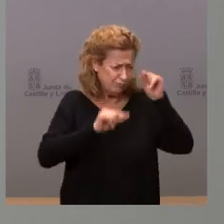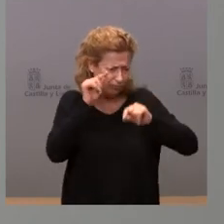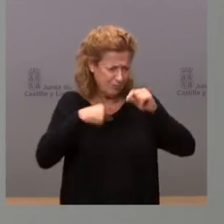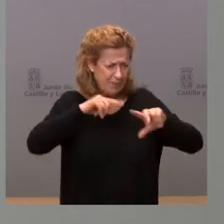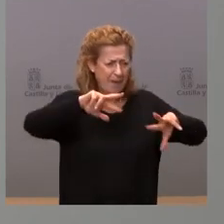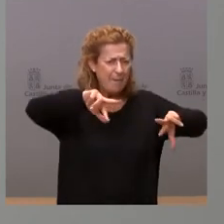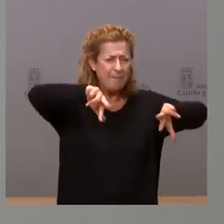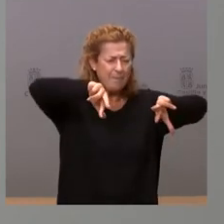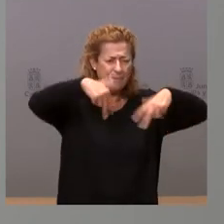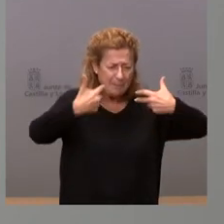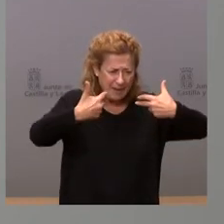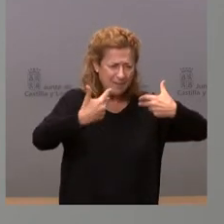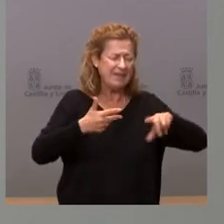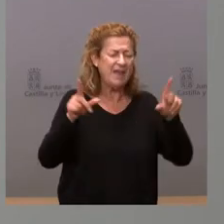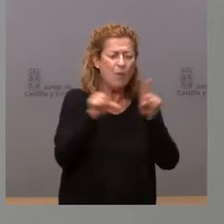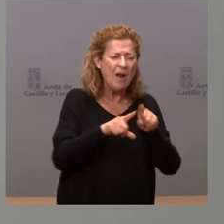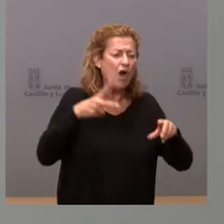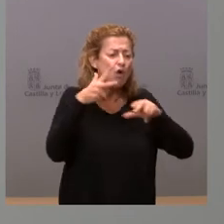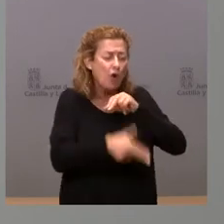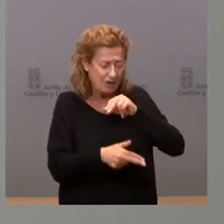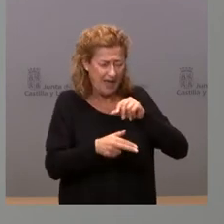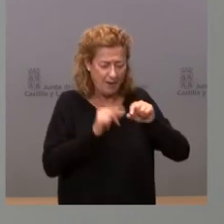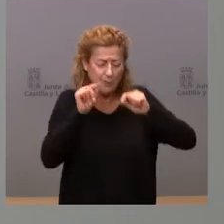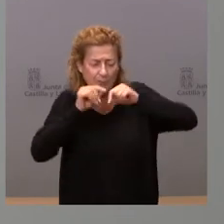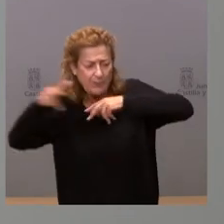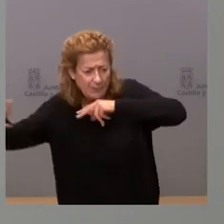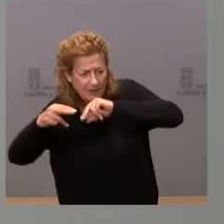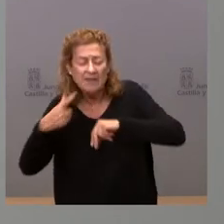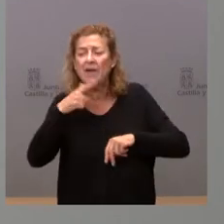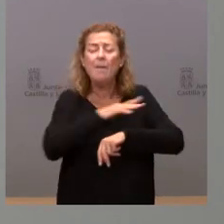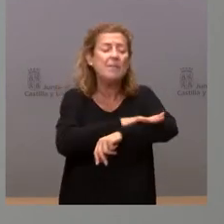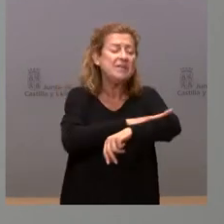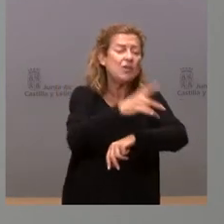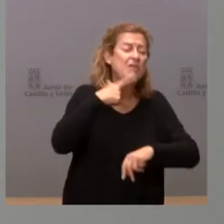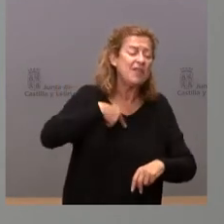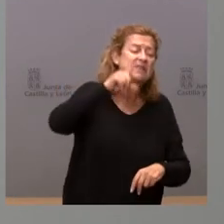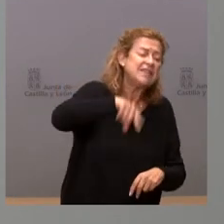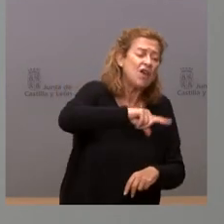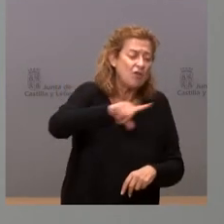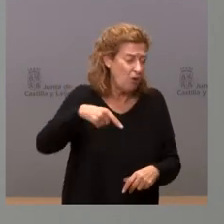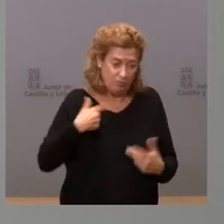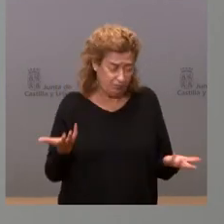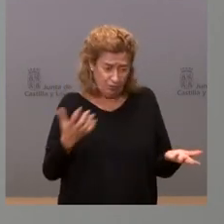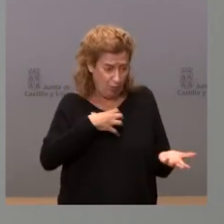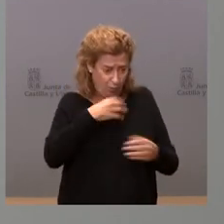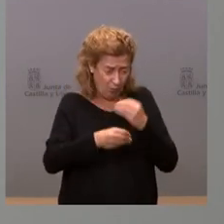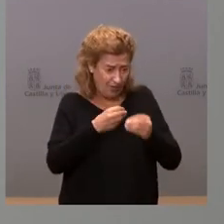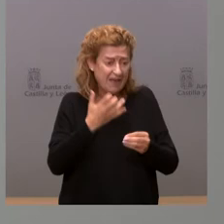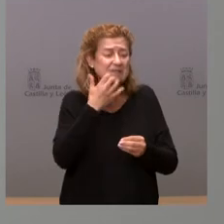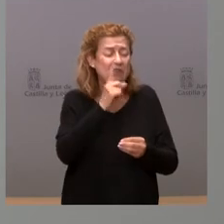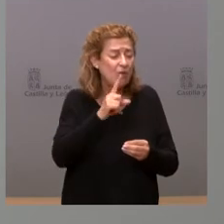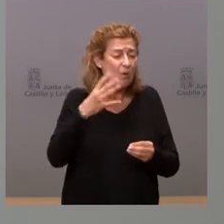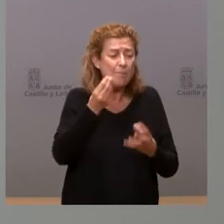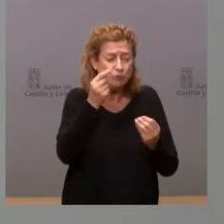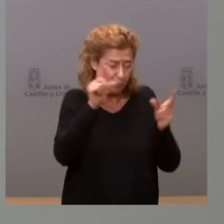cortar cadenas de transmisión no podemos esperar si el ministerio no dice que sí o que no porque cada entonces bajaría el momento tendríamos más